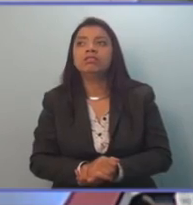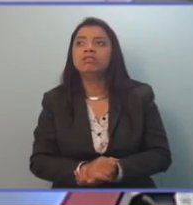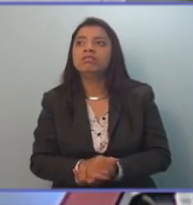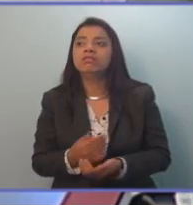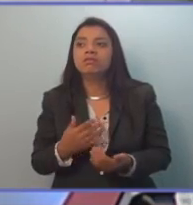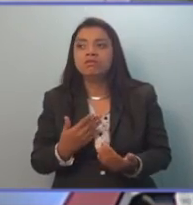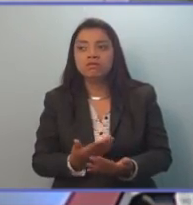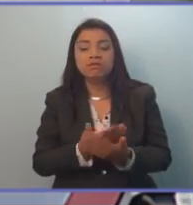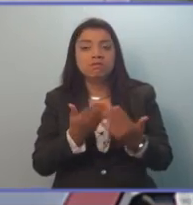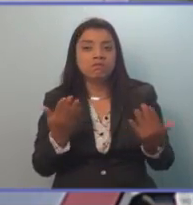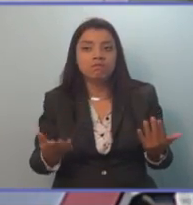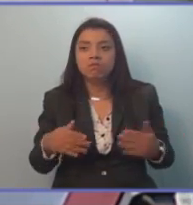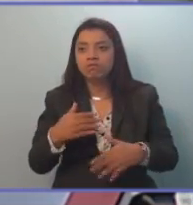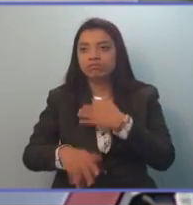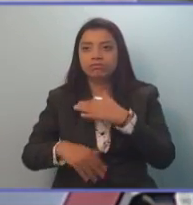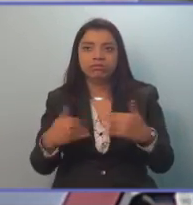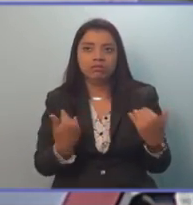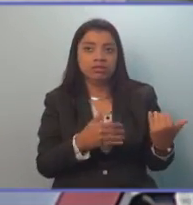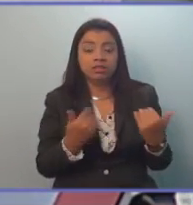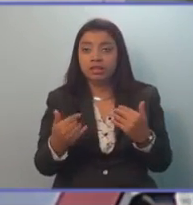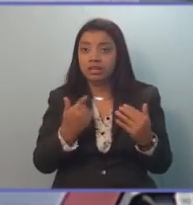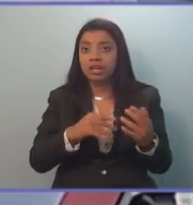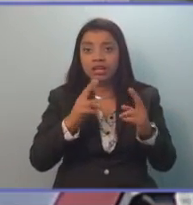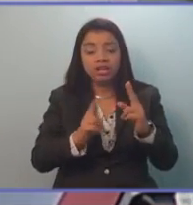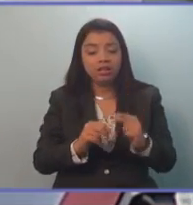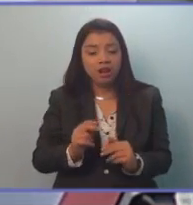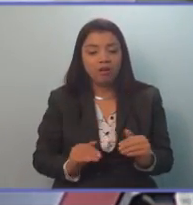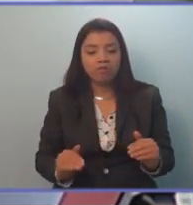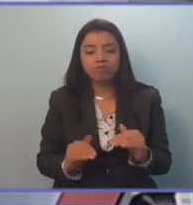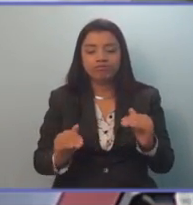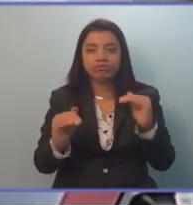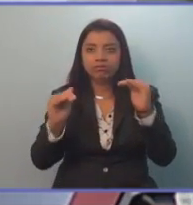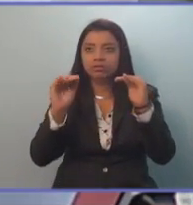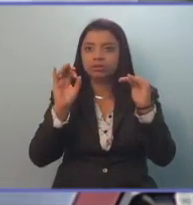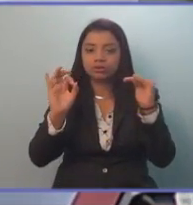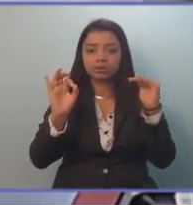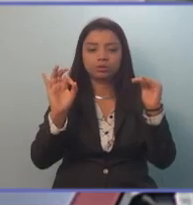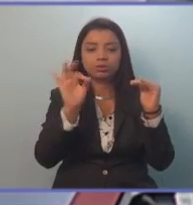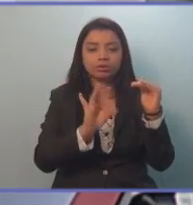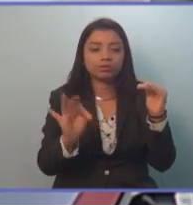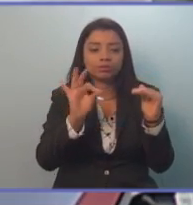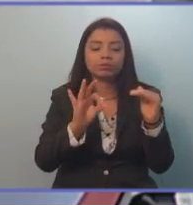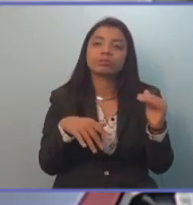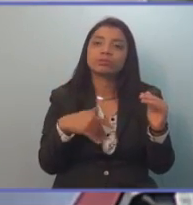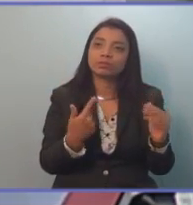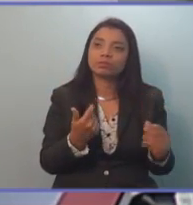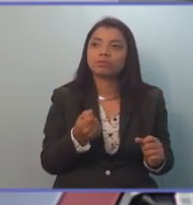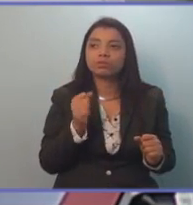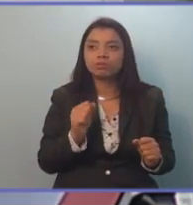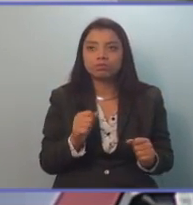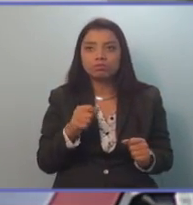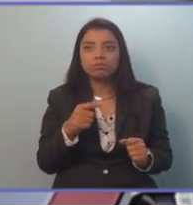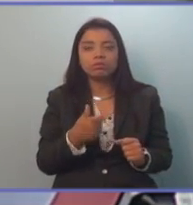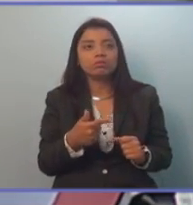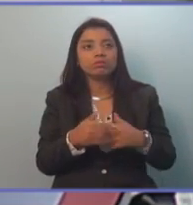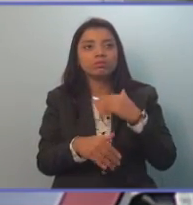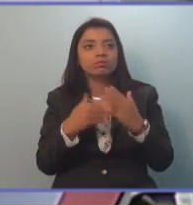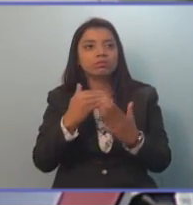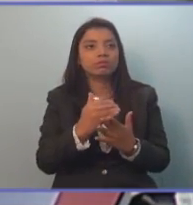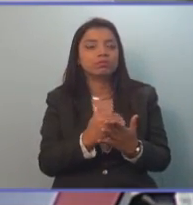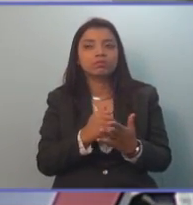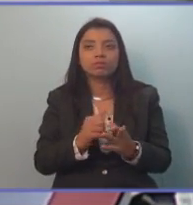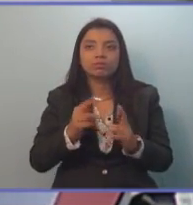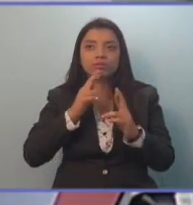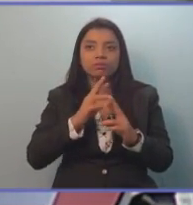con ello dinamizar el sector de la construcción, por lo que corresponde adoptar aquellas disposiciones que